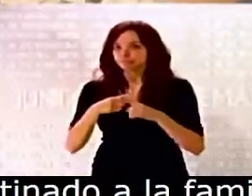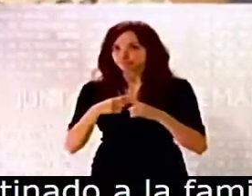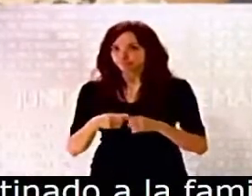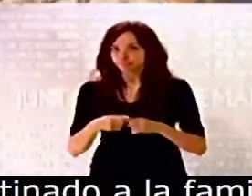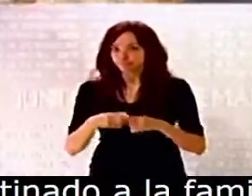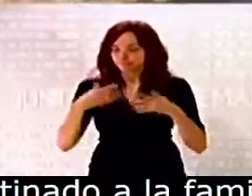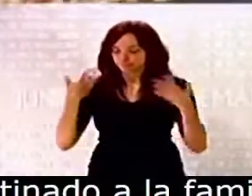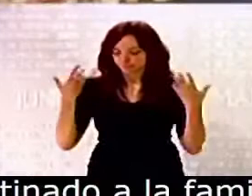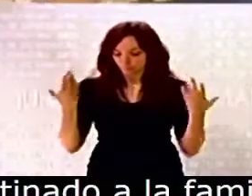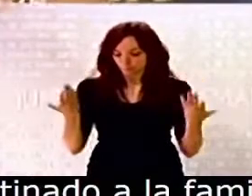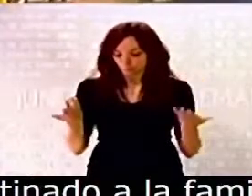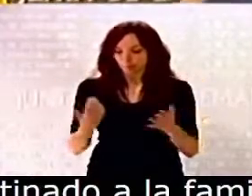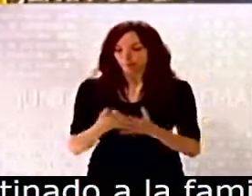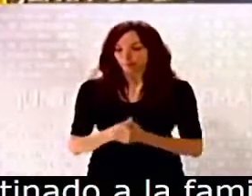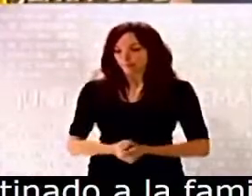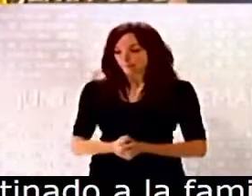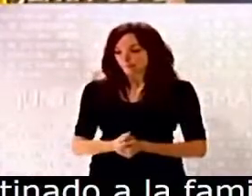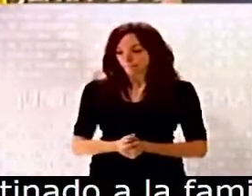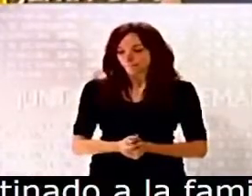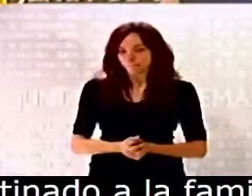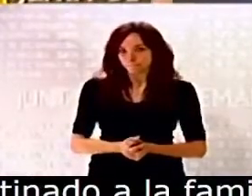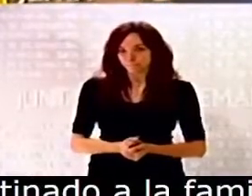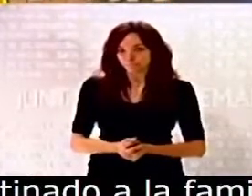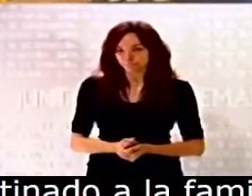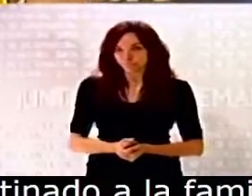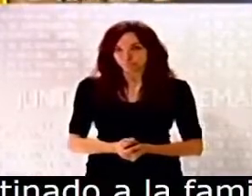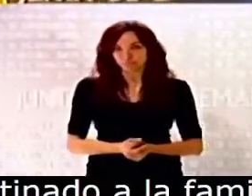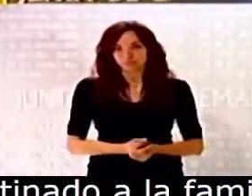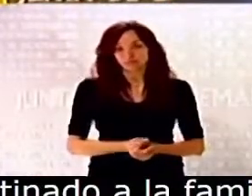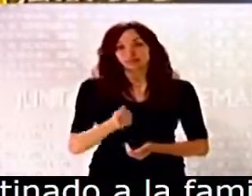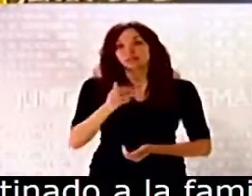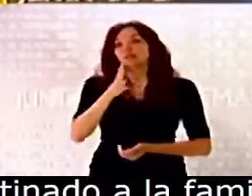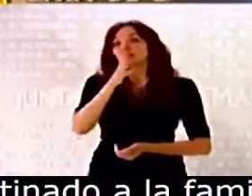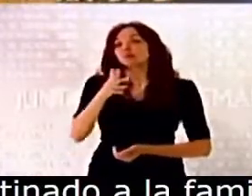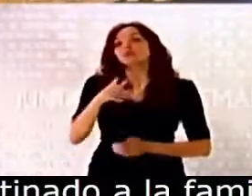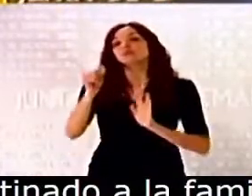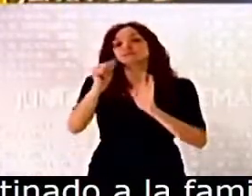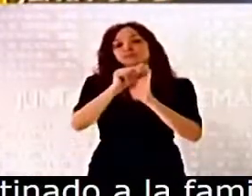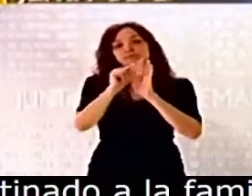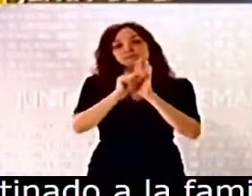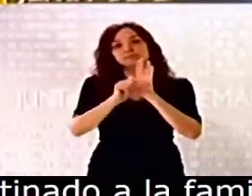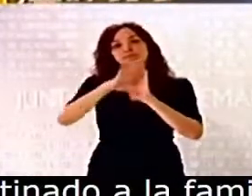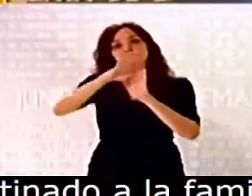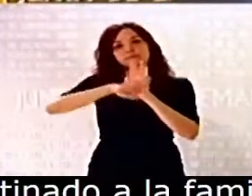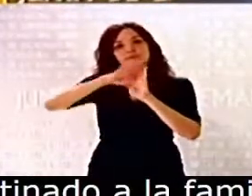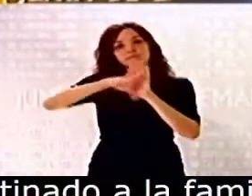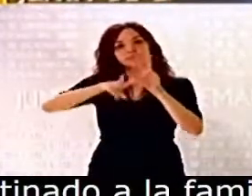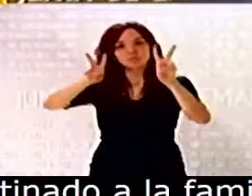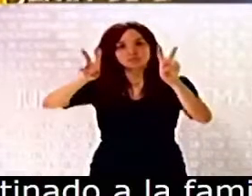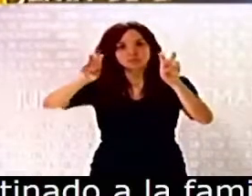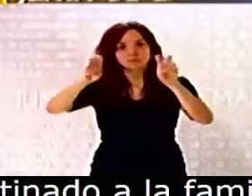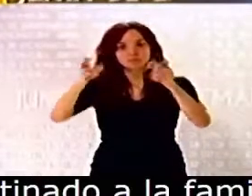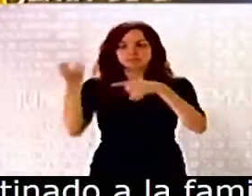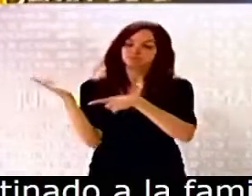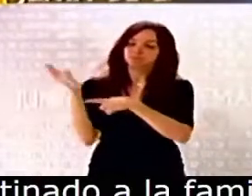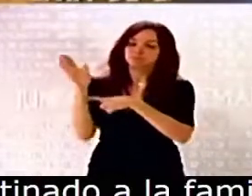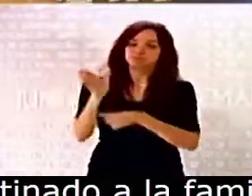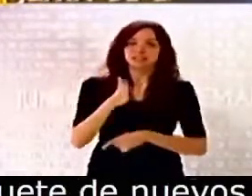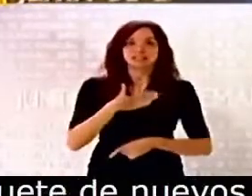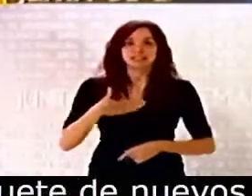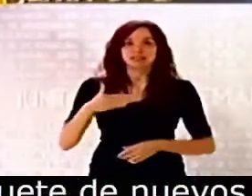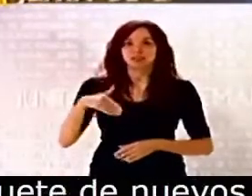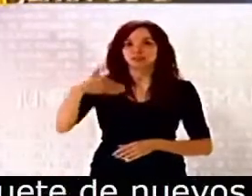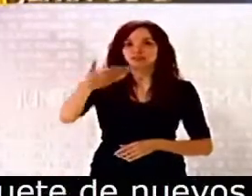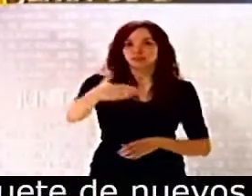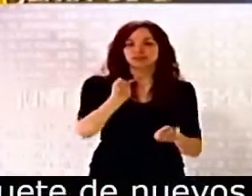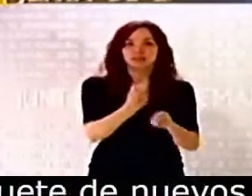esto que este es nuestro nuevo paquete de nuevos programas con los que queremos trabajar el